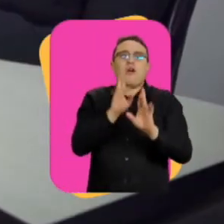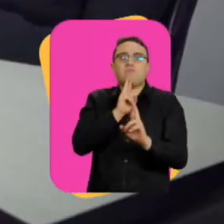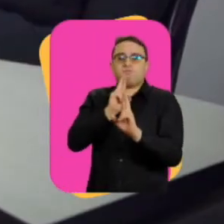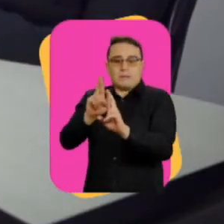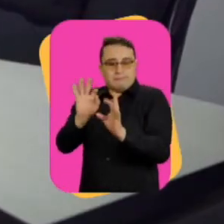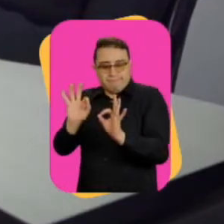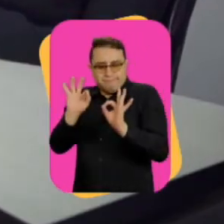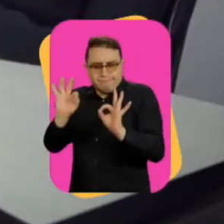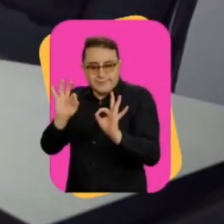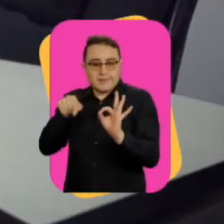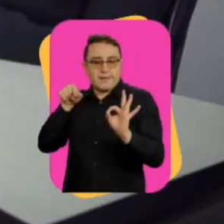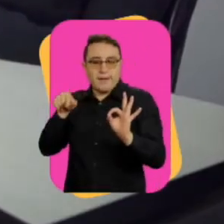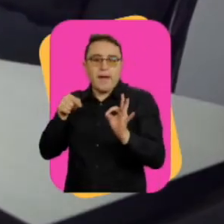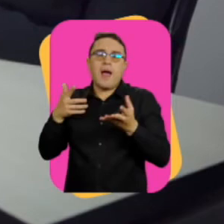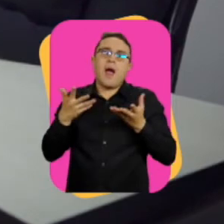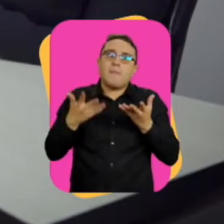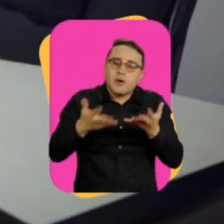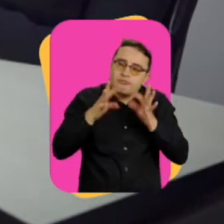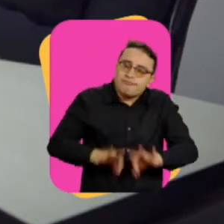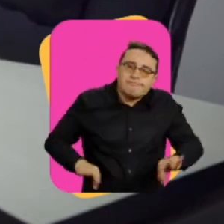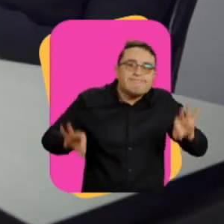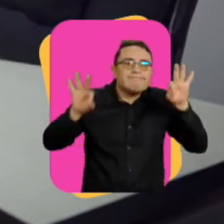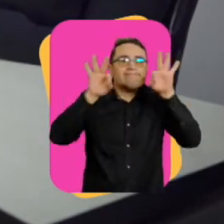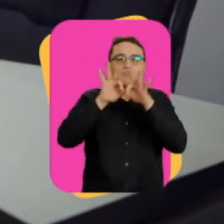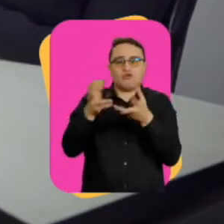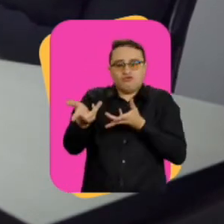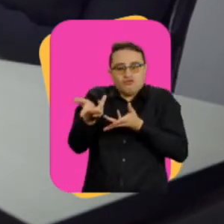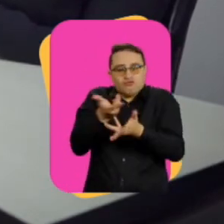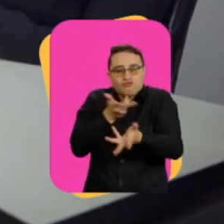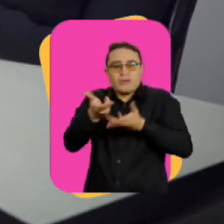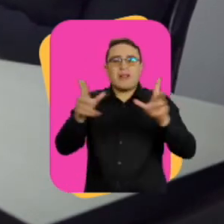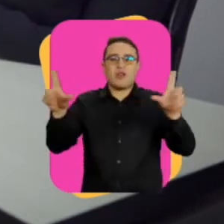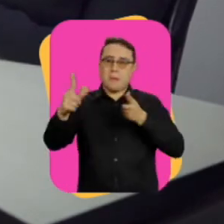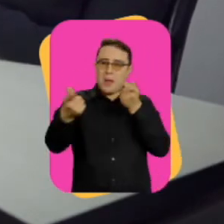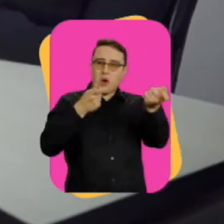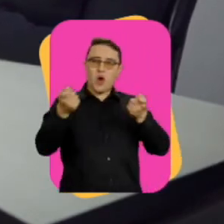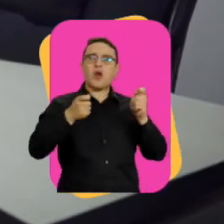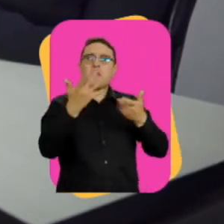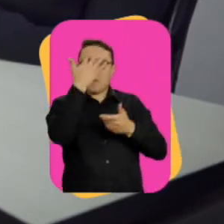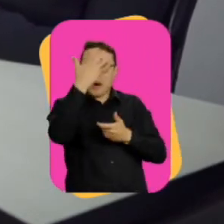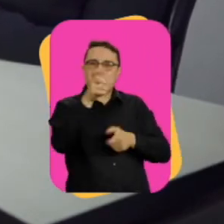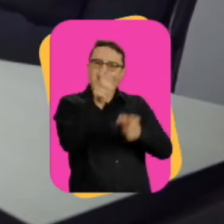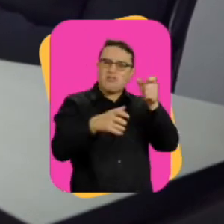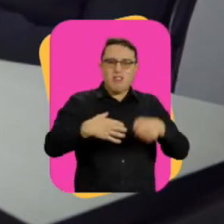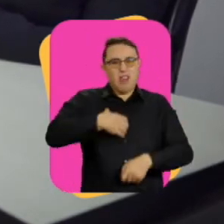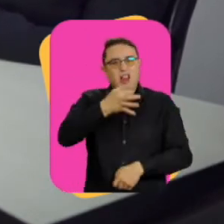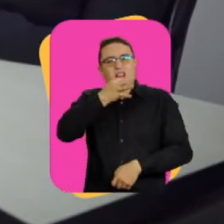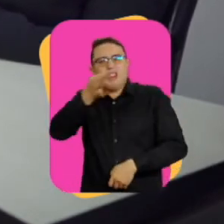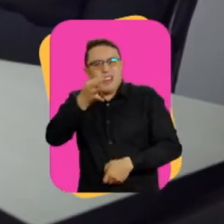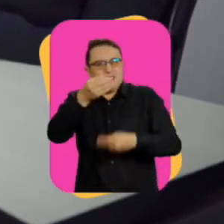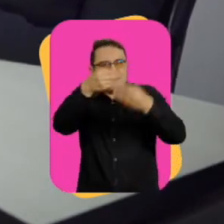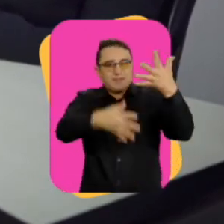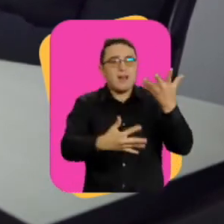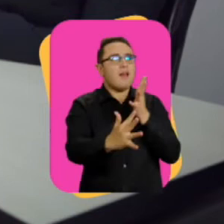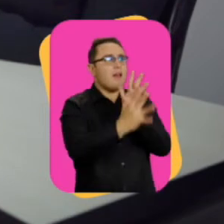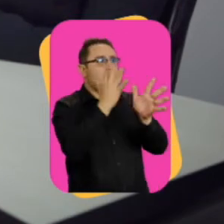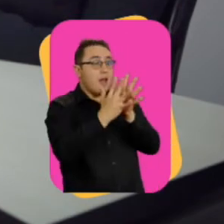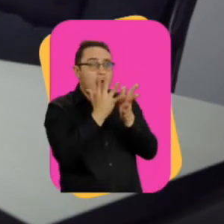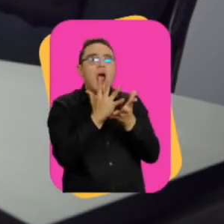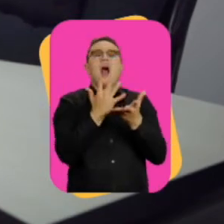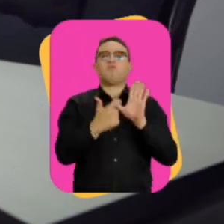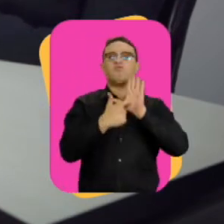sean de calidad. Por eso es tan importante como la relación que hay con Toma el Control y todo el tema de PQRS, cómo se le está respondiendo a los televidentes y a la